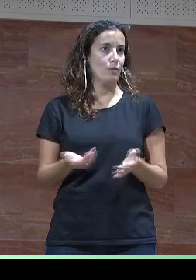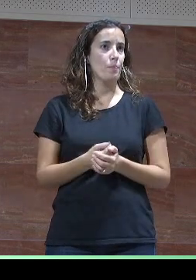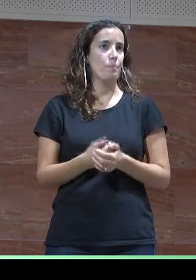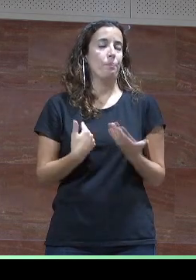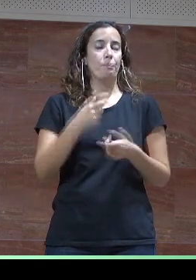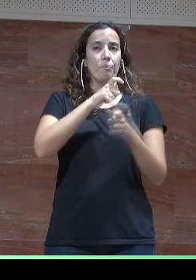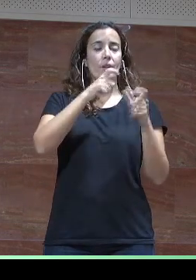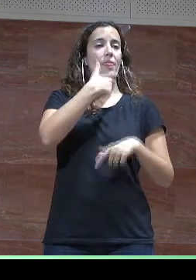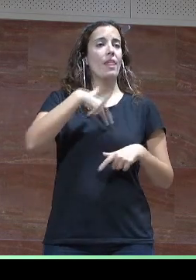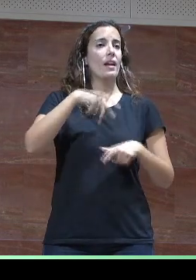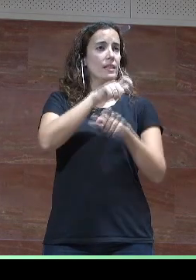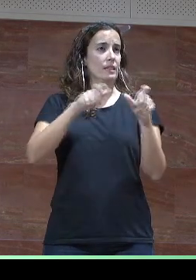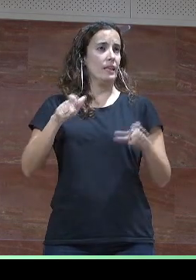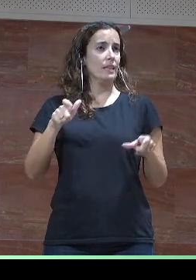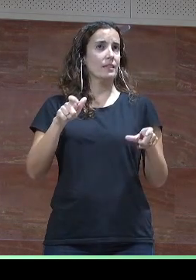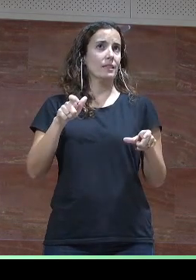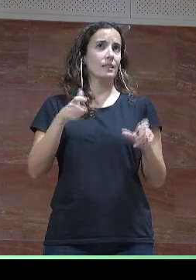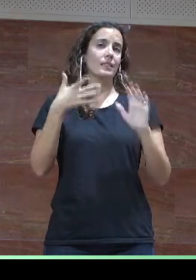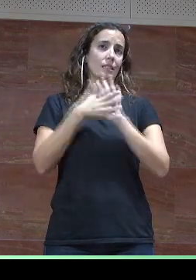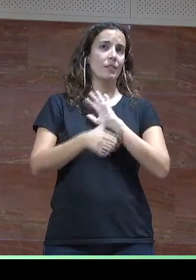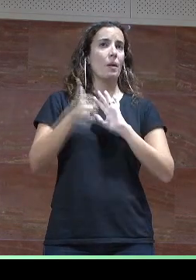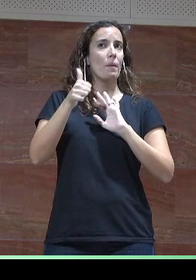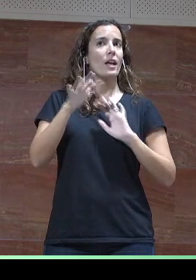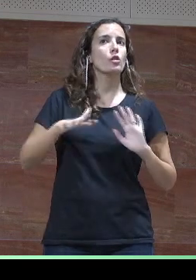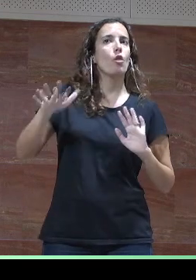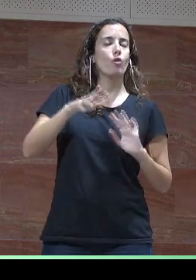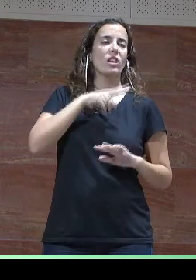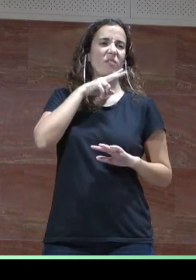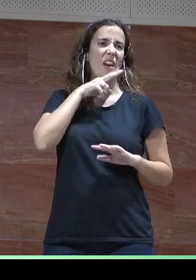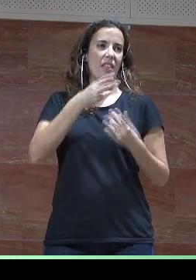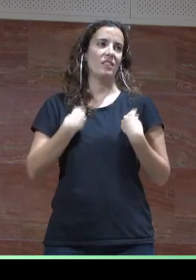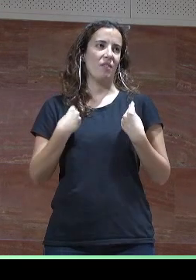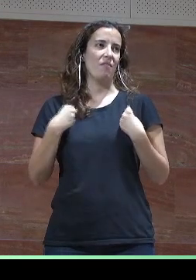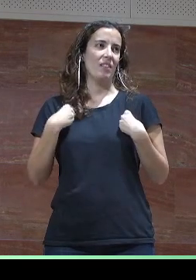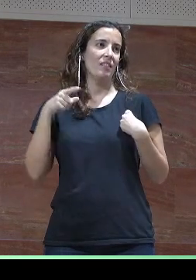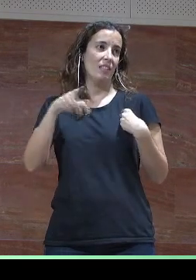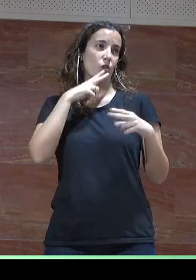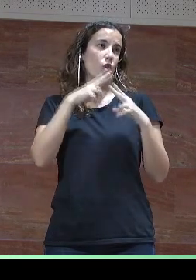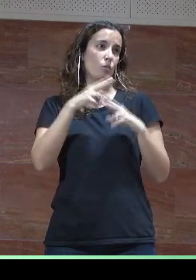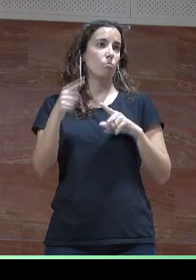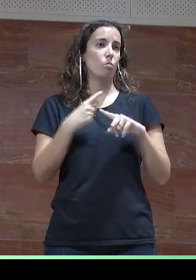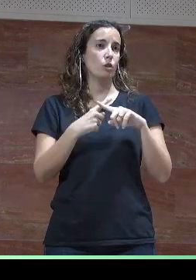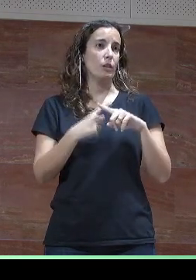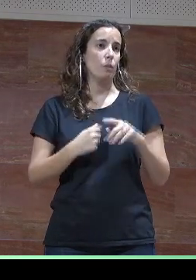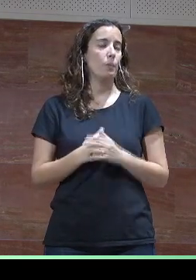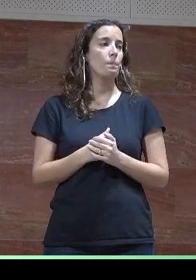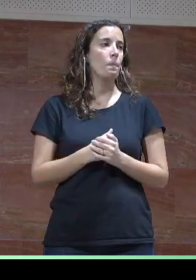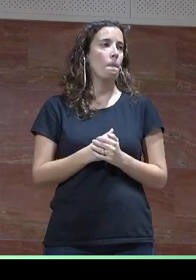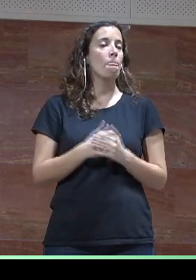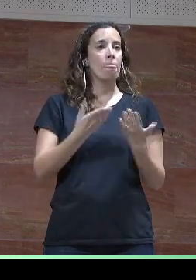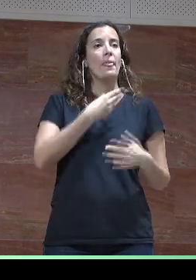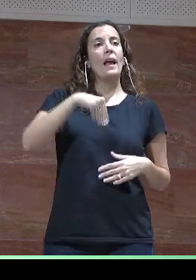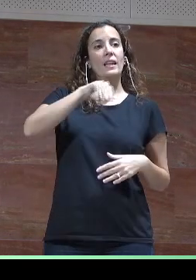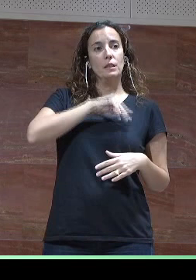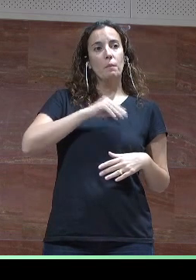los daneses están efectivamente más en zonas verdes. A lo mejor eso le está muy bien. Nosotros somos un país más urbano, sí,